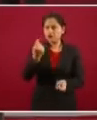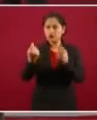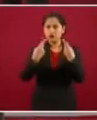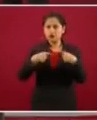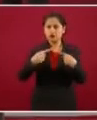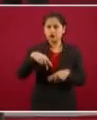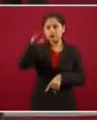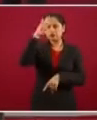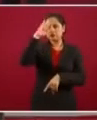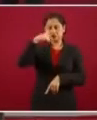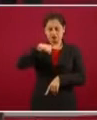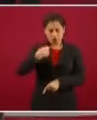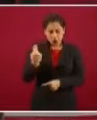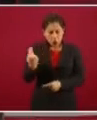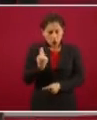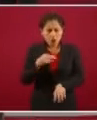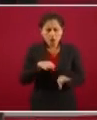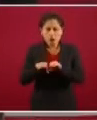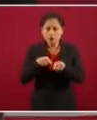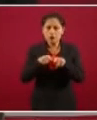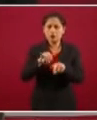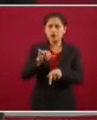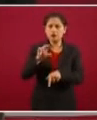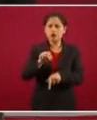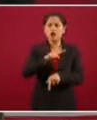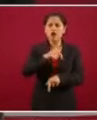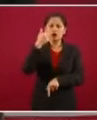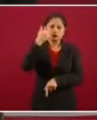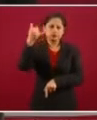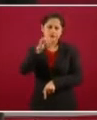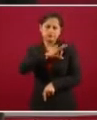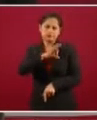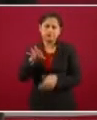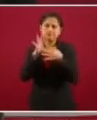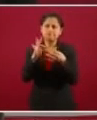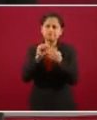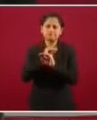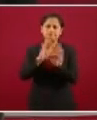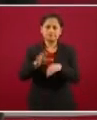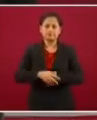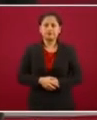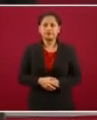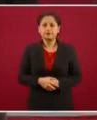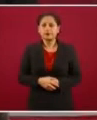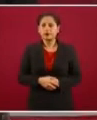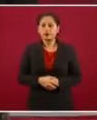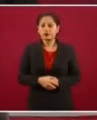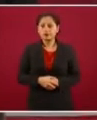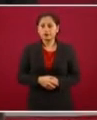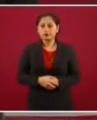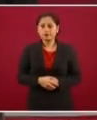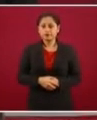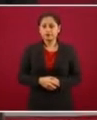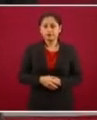es una actividad esencial la suya, se le darán las aclaraciones pertinentes. La siguiente. Me faltó el inciso, bueno, ya dije la